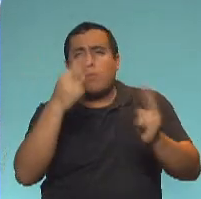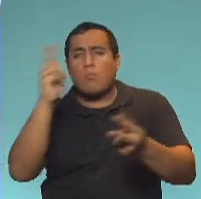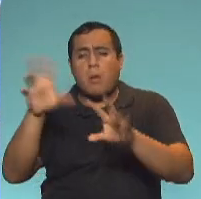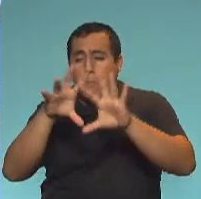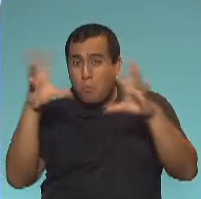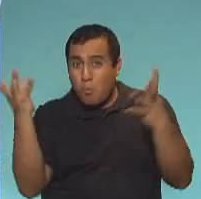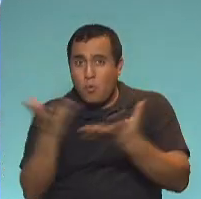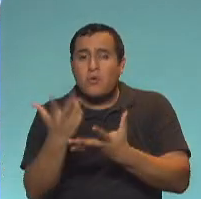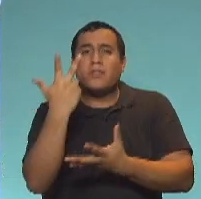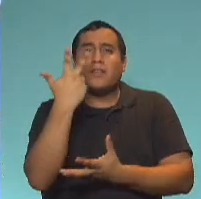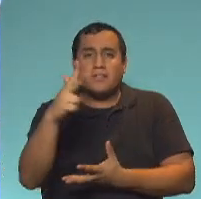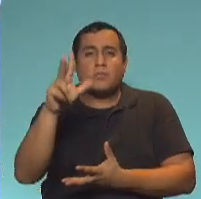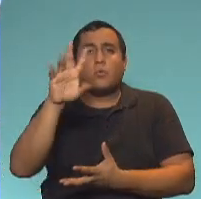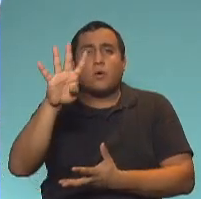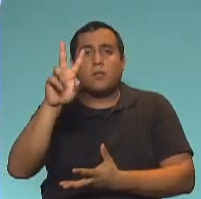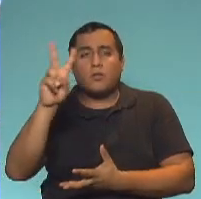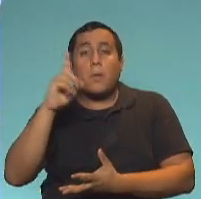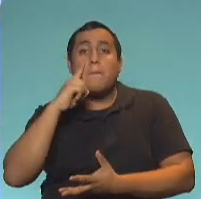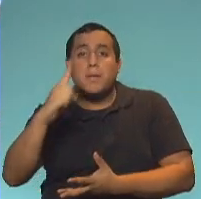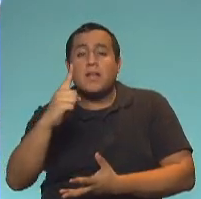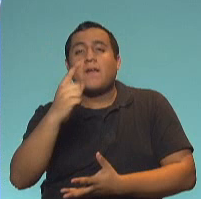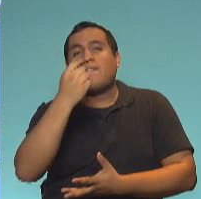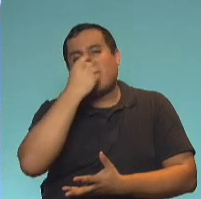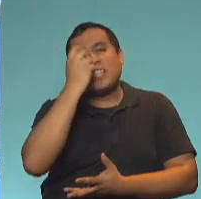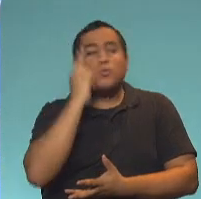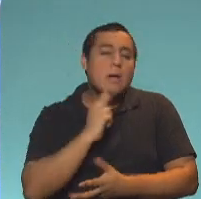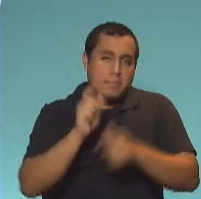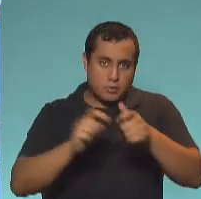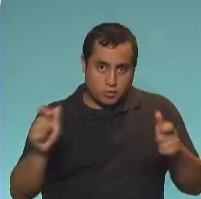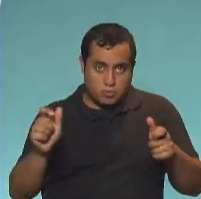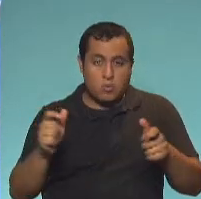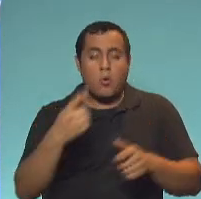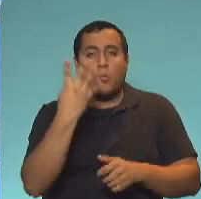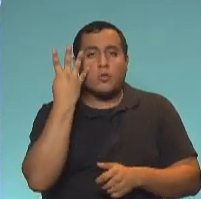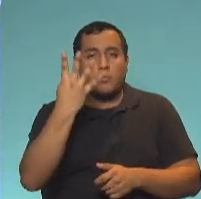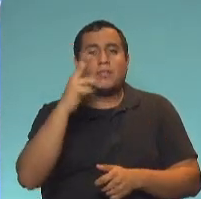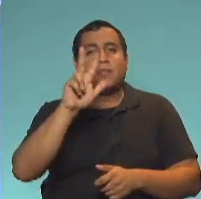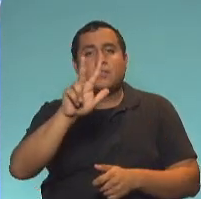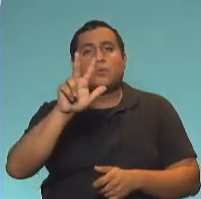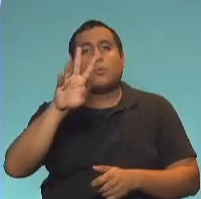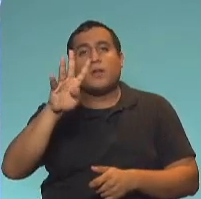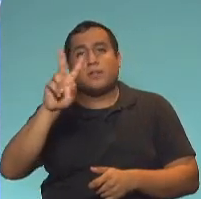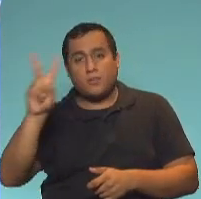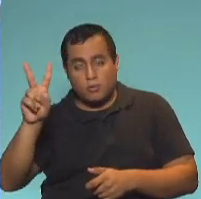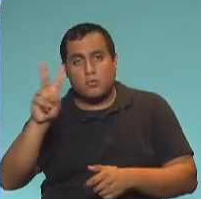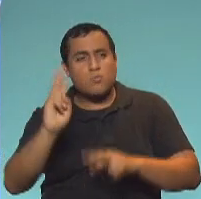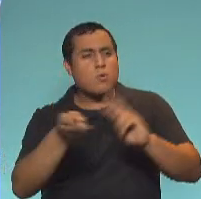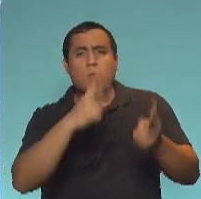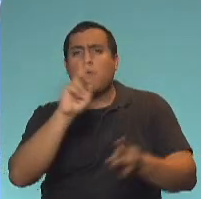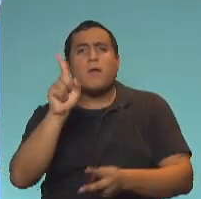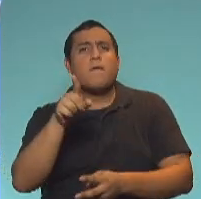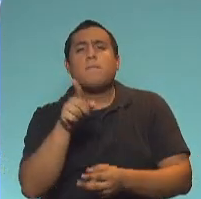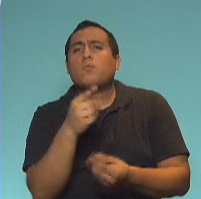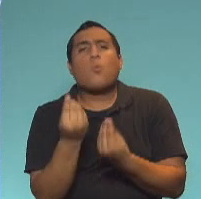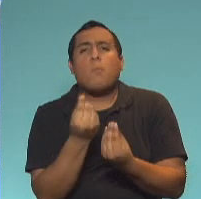mundo de 342.000 29 4342 estos fallecimientos producidos en las